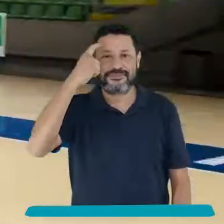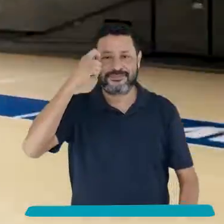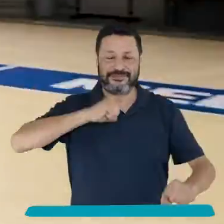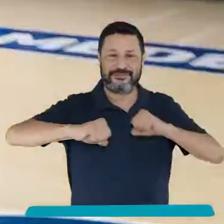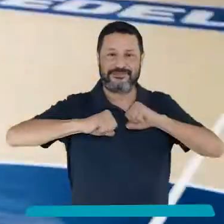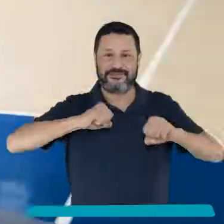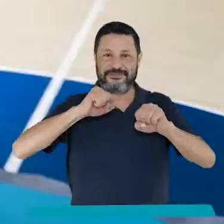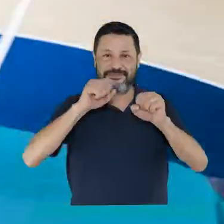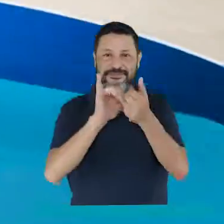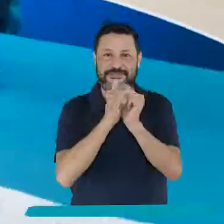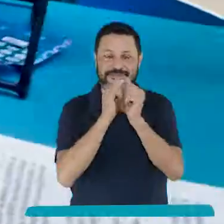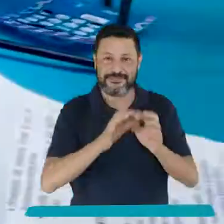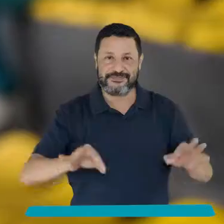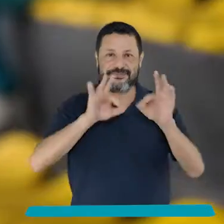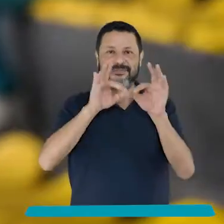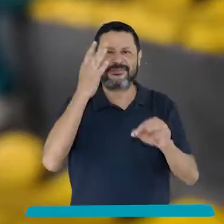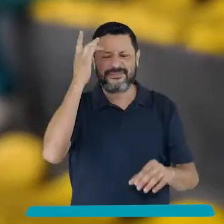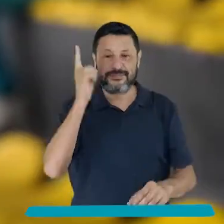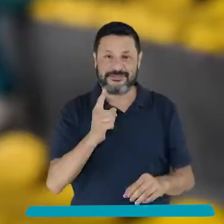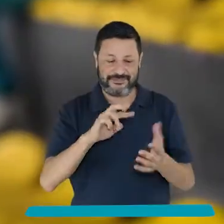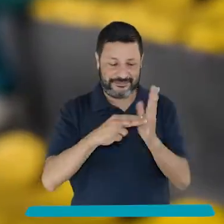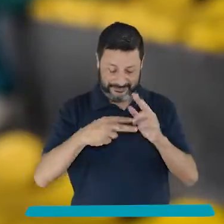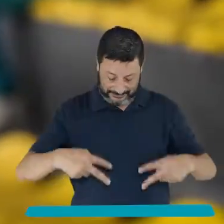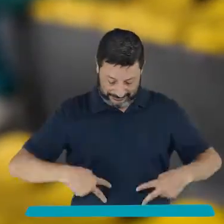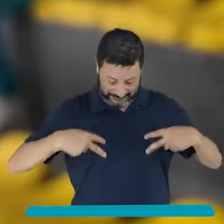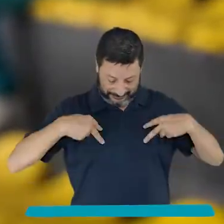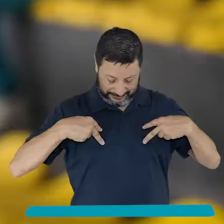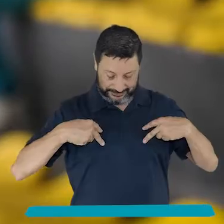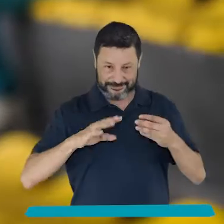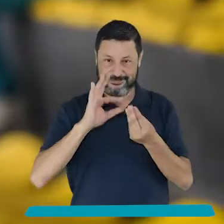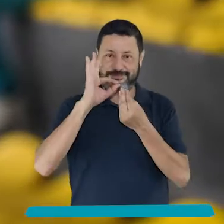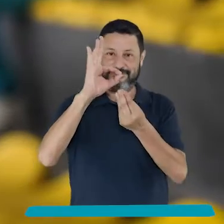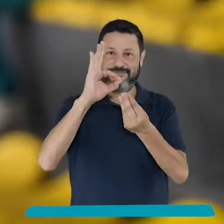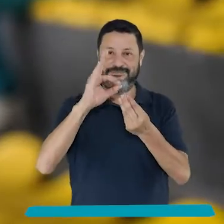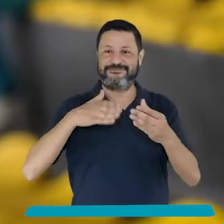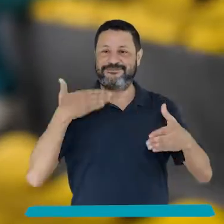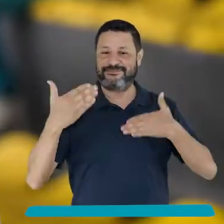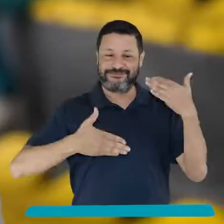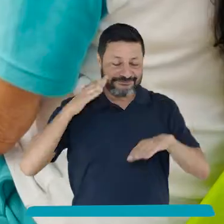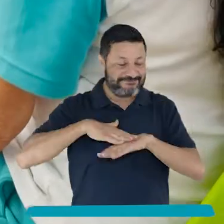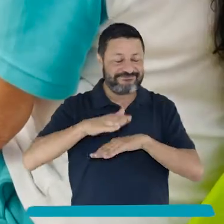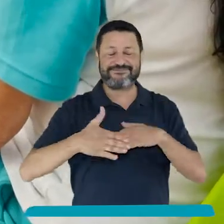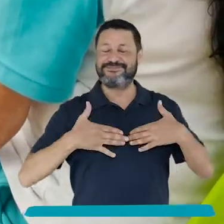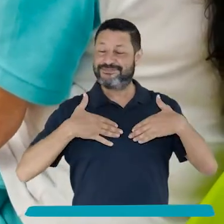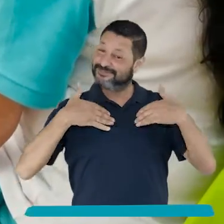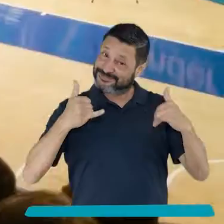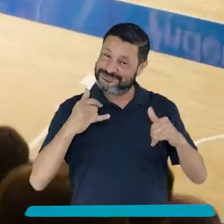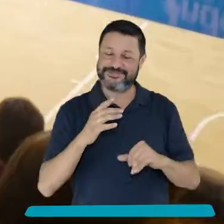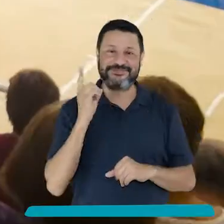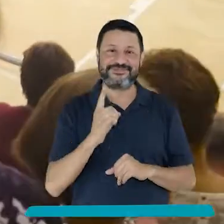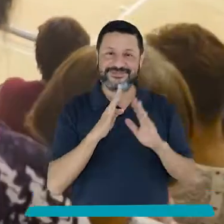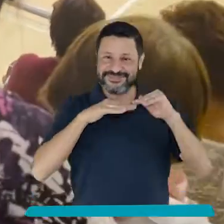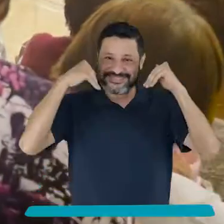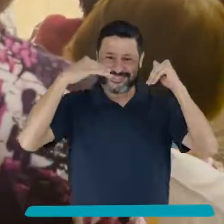Yo pienso que las actividades del Inter son muy importantes porque es calidad de vida, por eso es que nosotros nos mantenemos contentos,